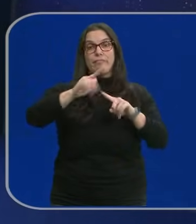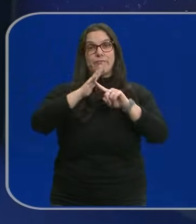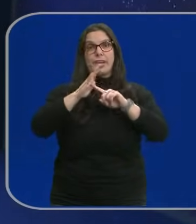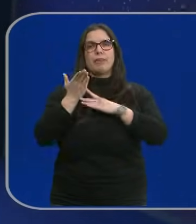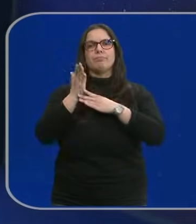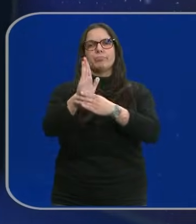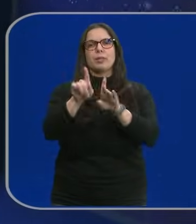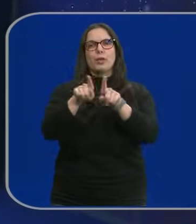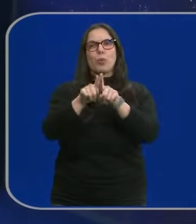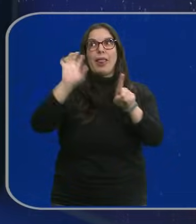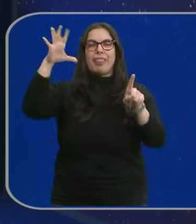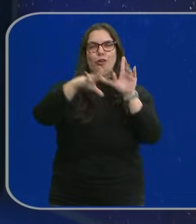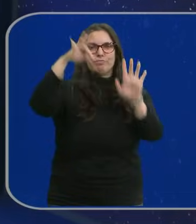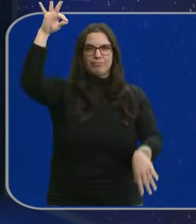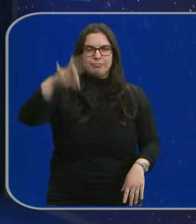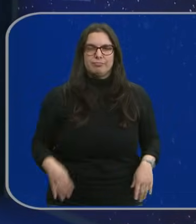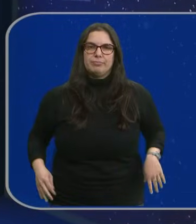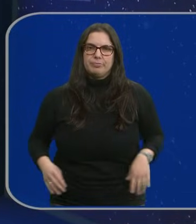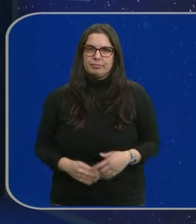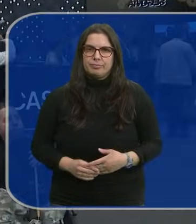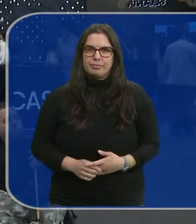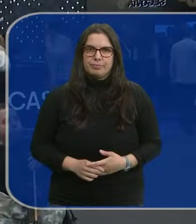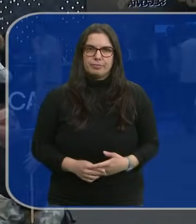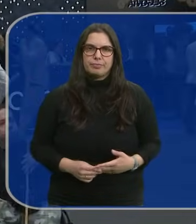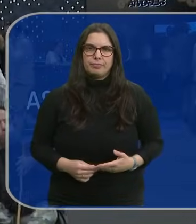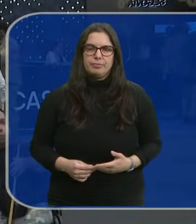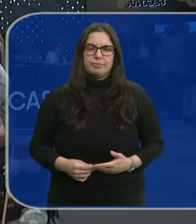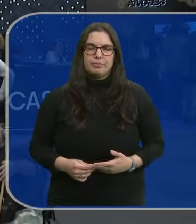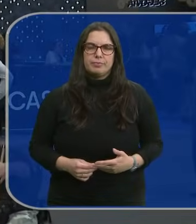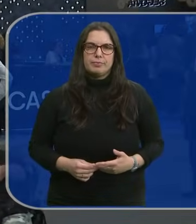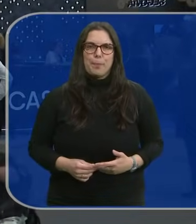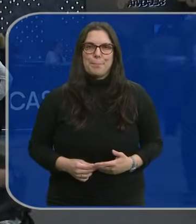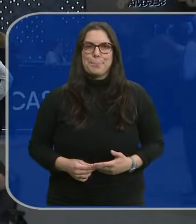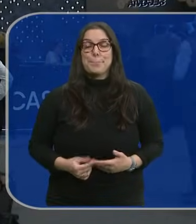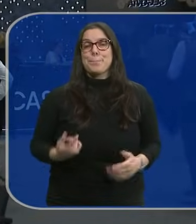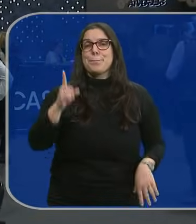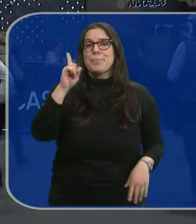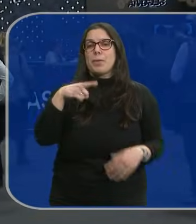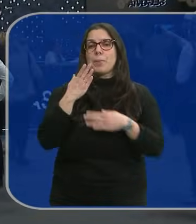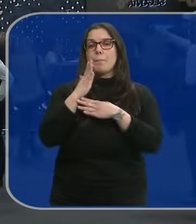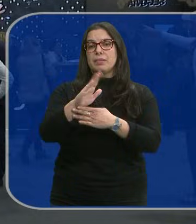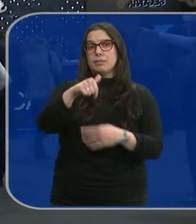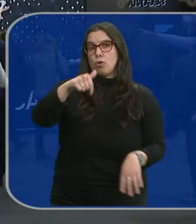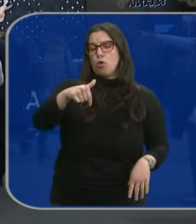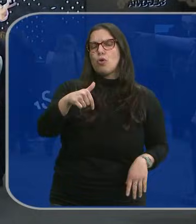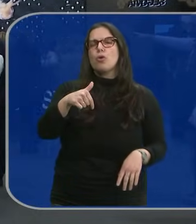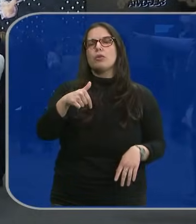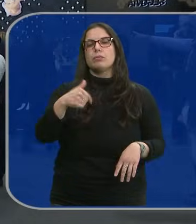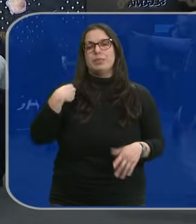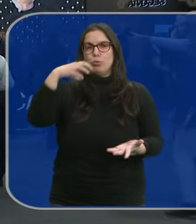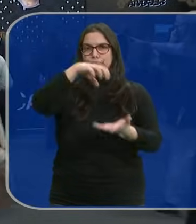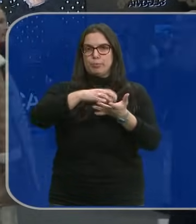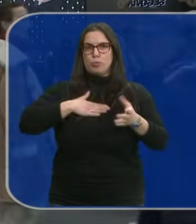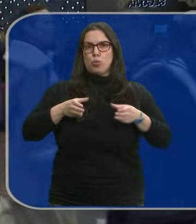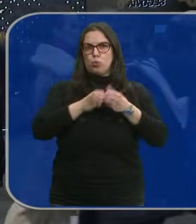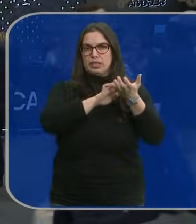Fitur como el escogido por el cielo. Y también se ha presentado ya aquí en este stand de la Junta de